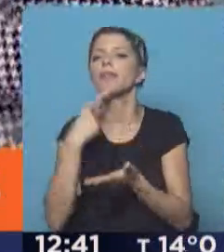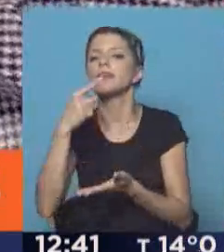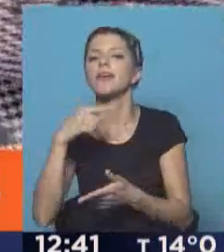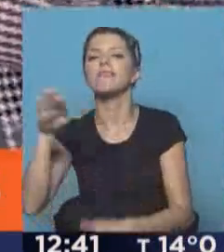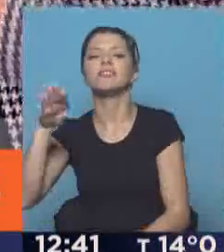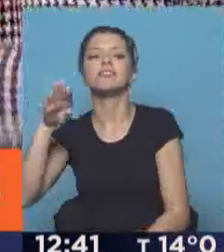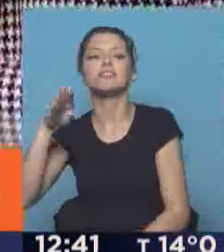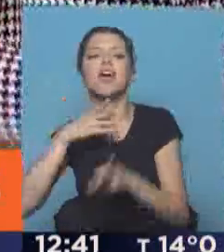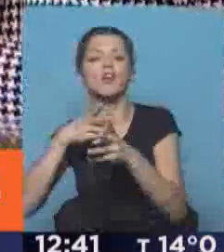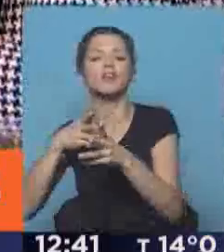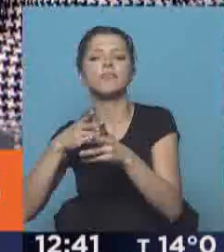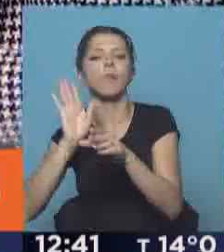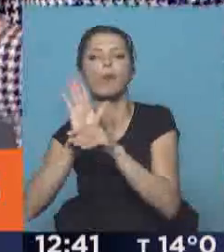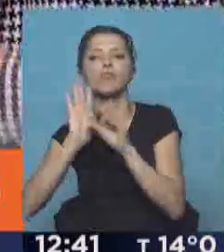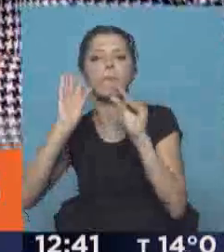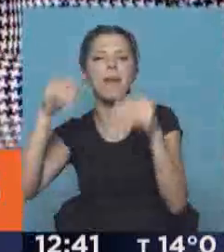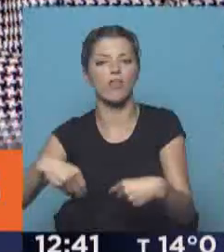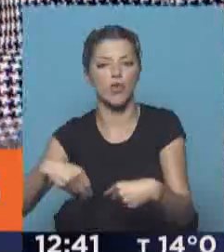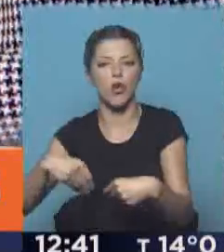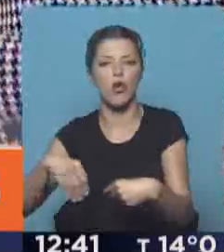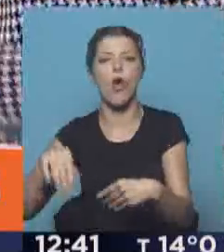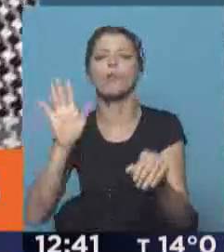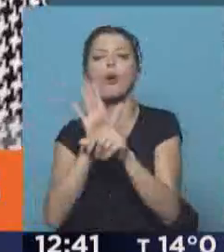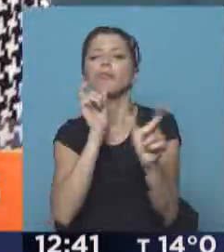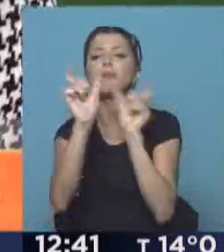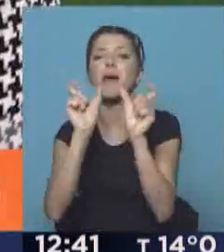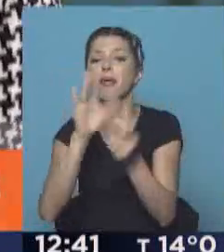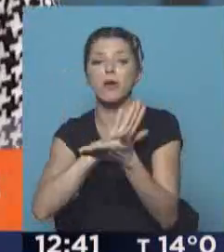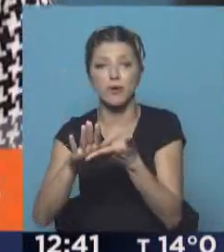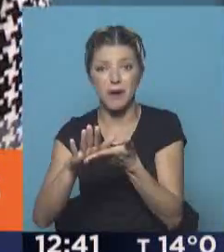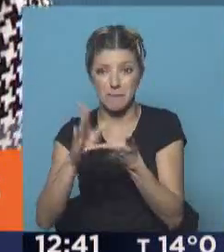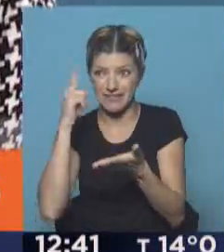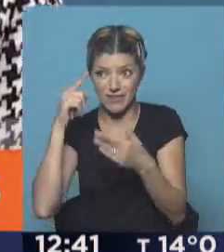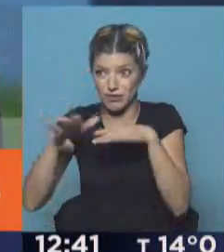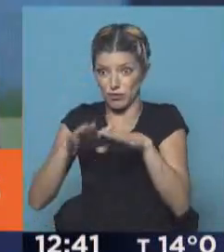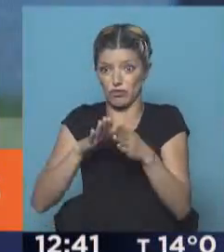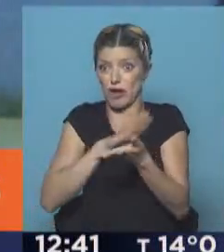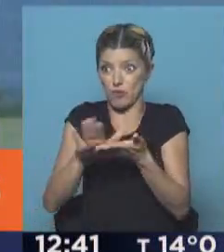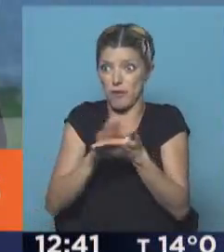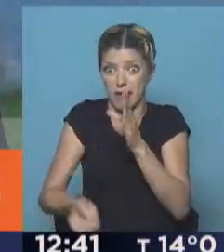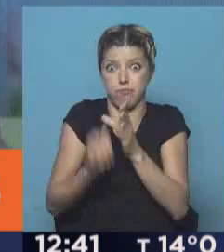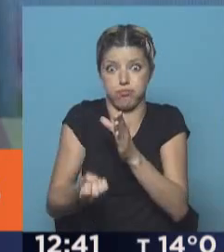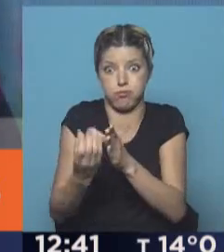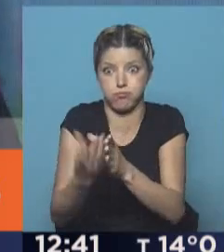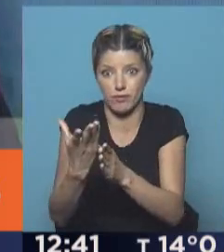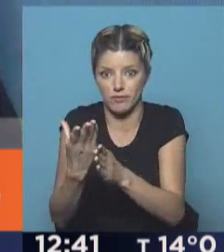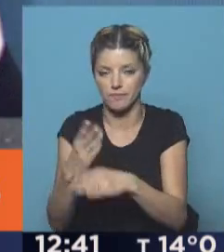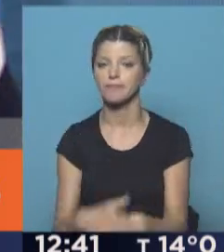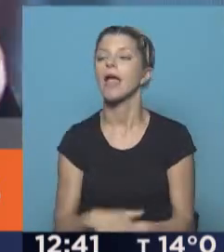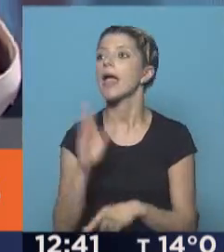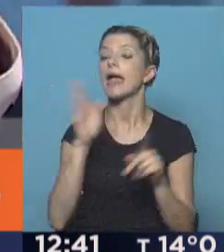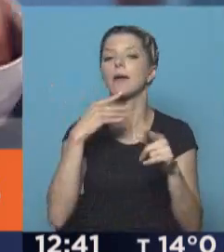perdedores, claro, como inventando conceptos, acuñando nuevos conceptos ante episodios nuevos. Sí, es que muchas veces el lenguaje INDE